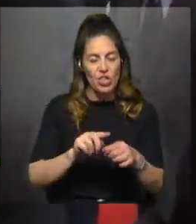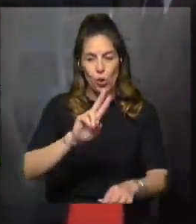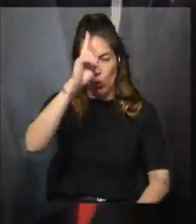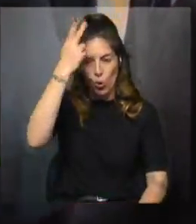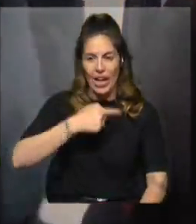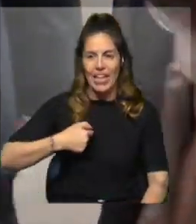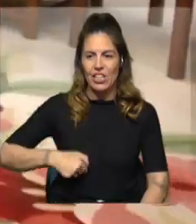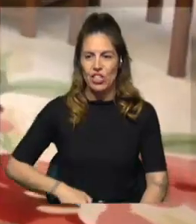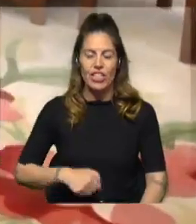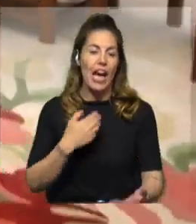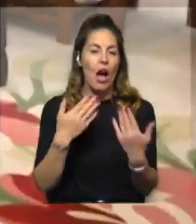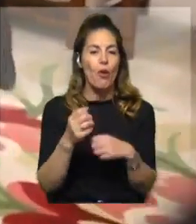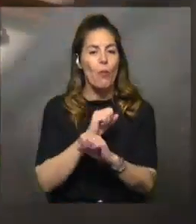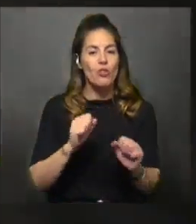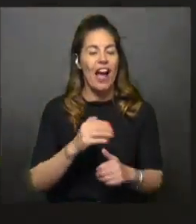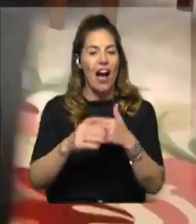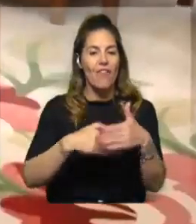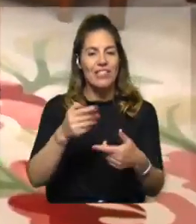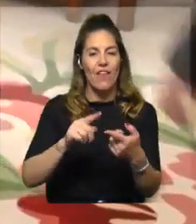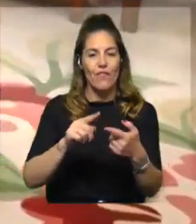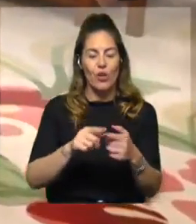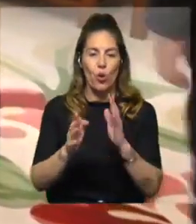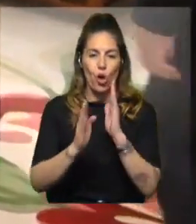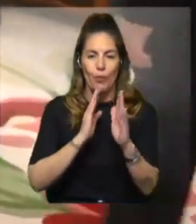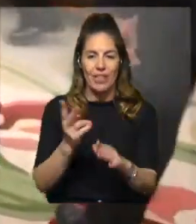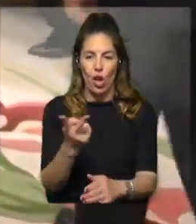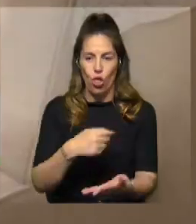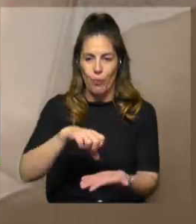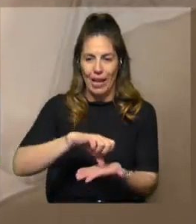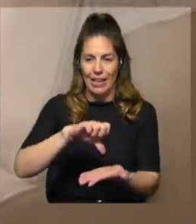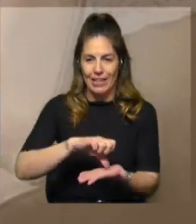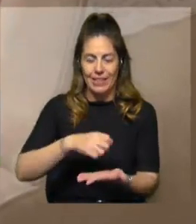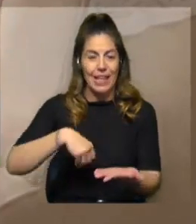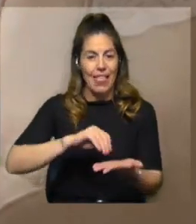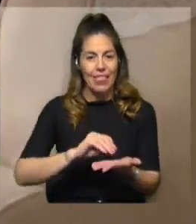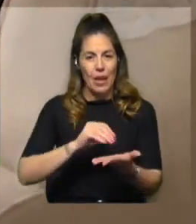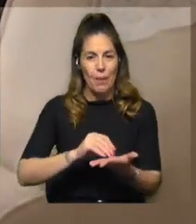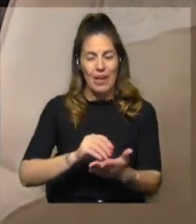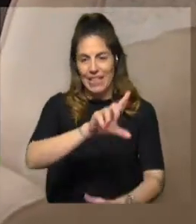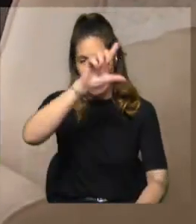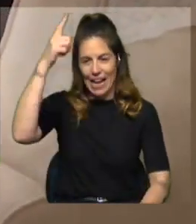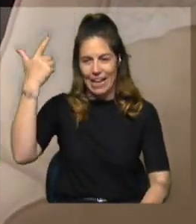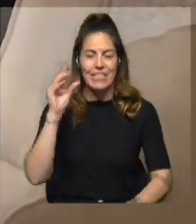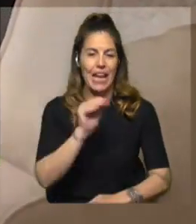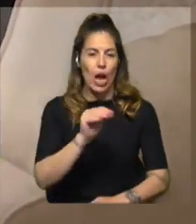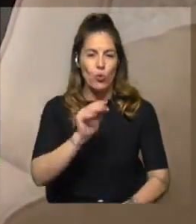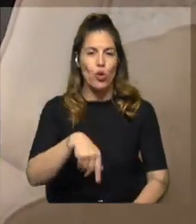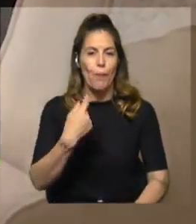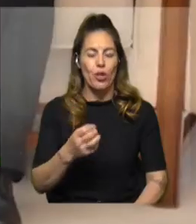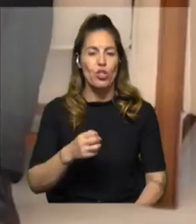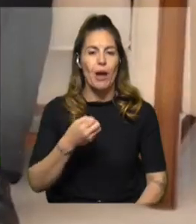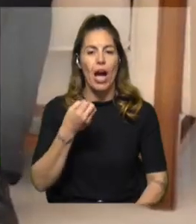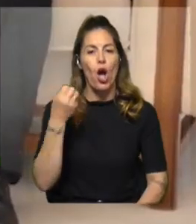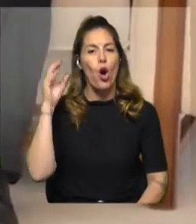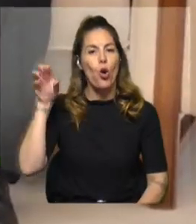las posibilidades de avanzar en el vínculo comercial entre ambos países. Además, la calle Pou anunció que durante la próxima cumbre del